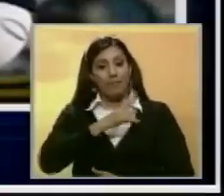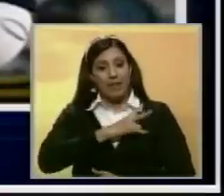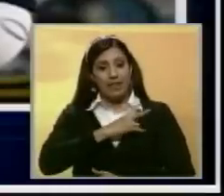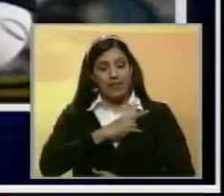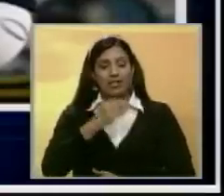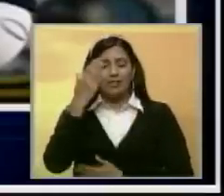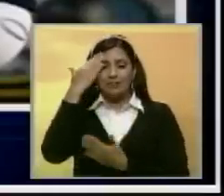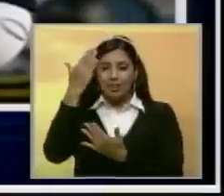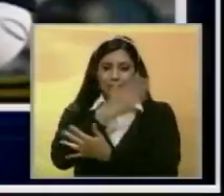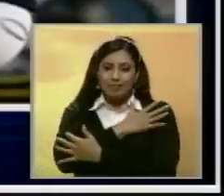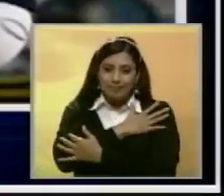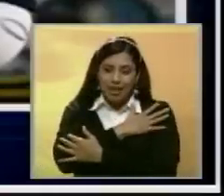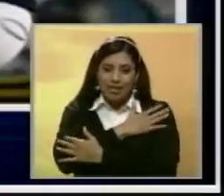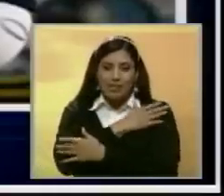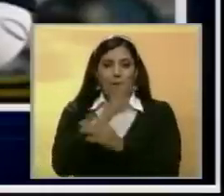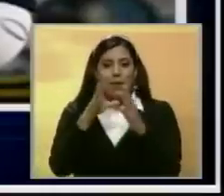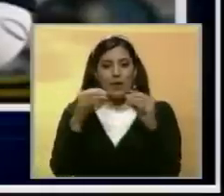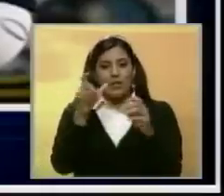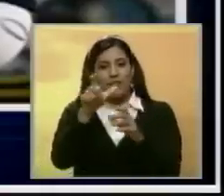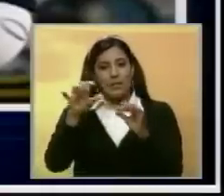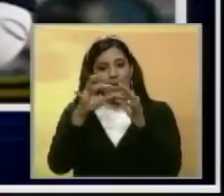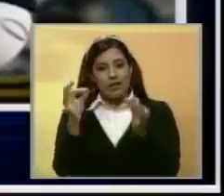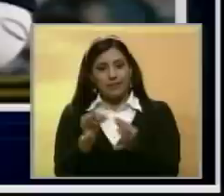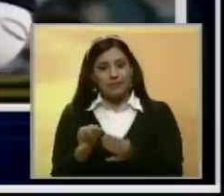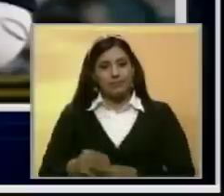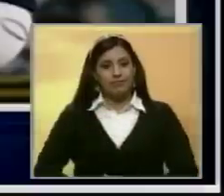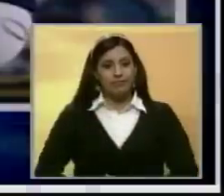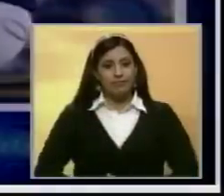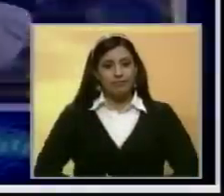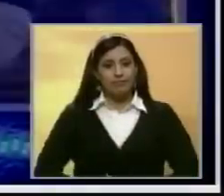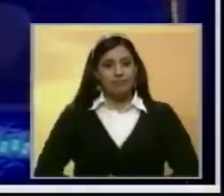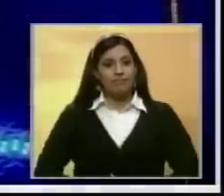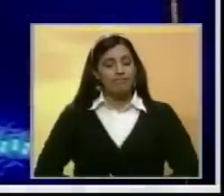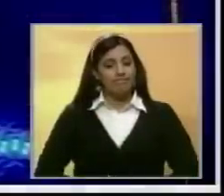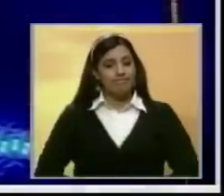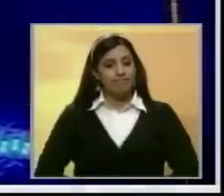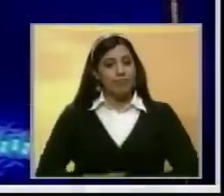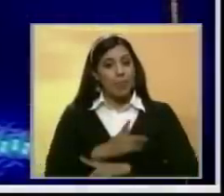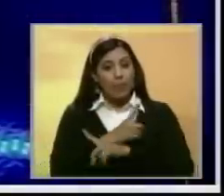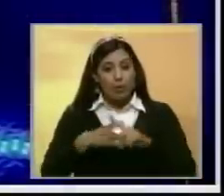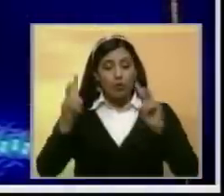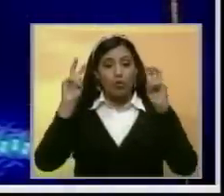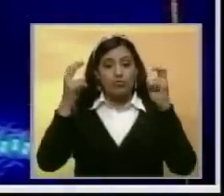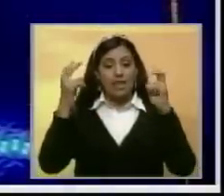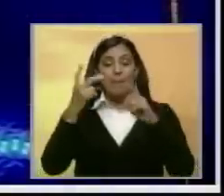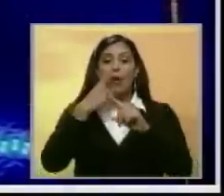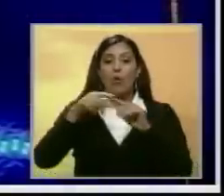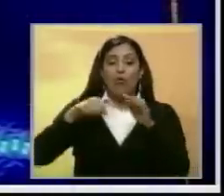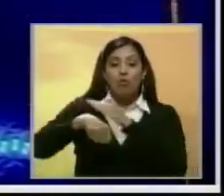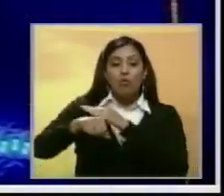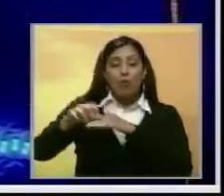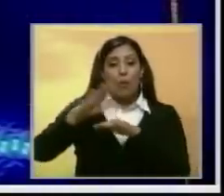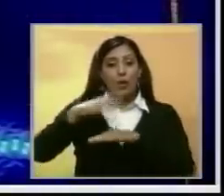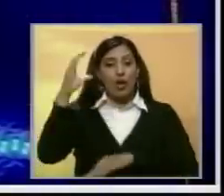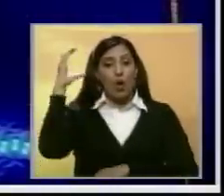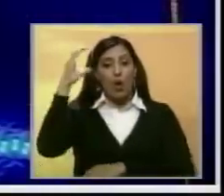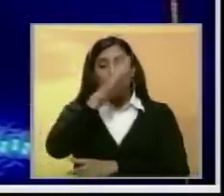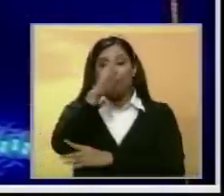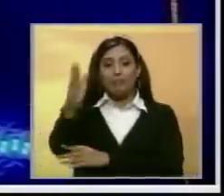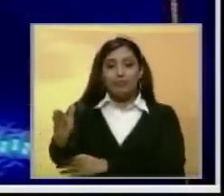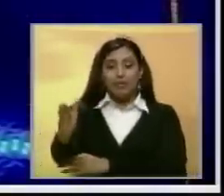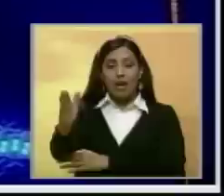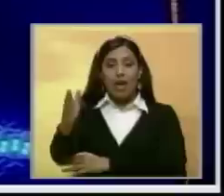Venevisión enviamos las condolencias a sus amigos y familiares. Cambiamos de tema y hablamos de fútbol porque Colombia derrotó a